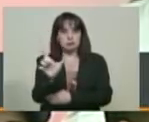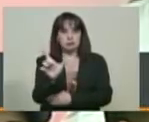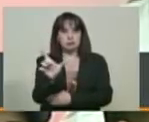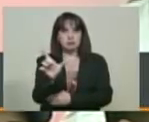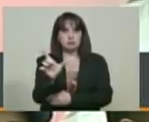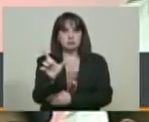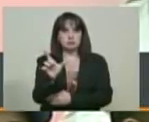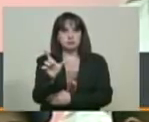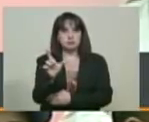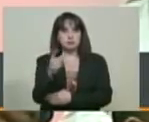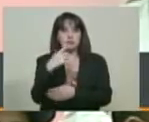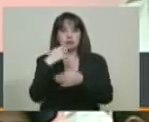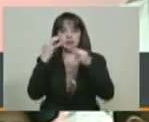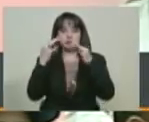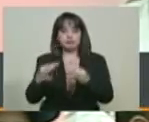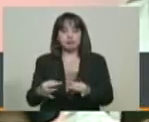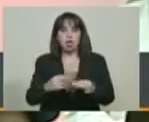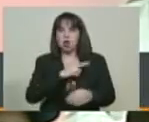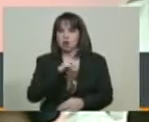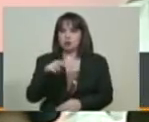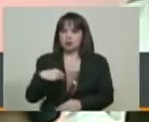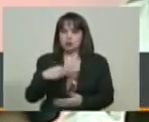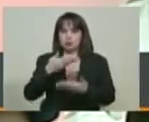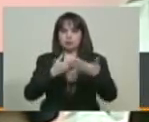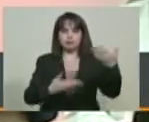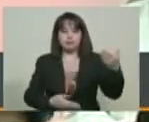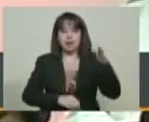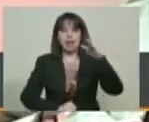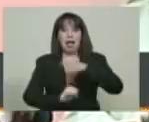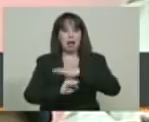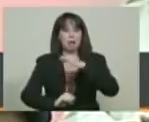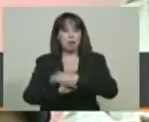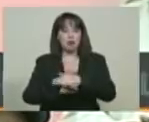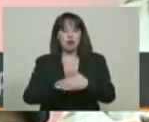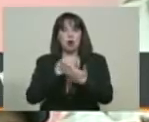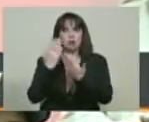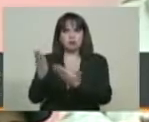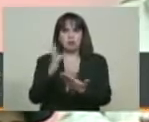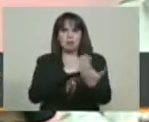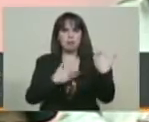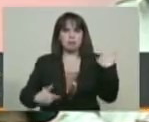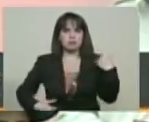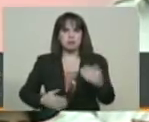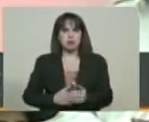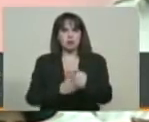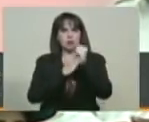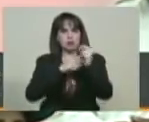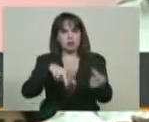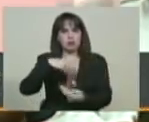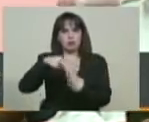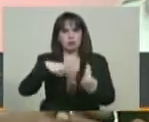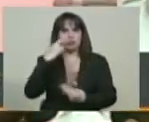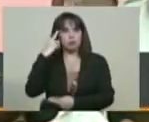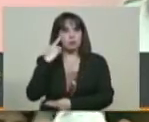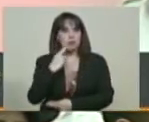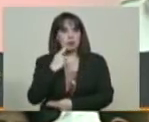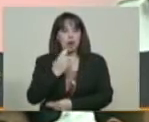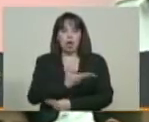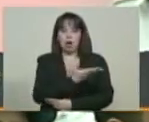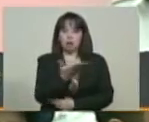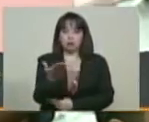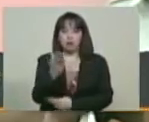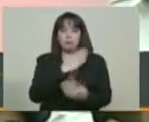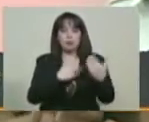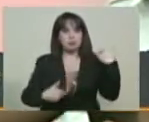Principalmente ratificar el apoyo nuestro como vanguardia, como juventud, a usted como líder de la Revolución Bolivariana. A usted,